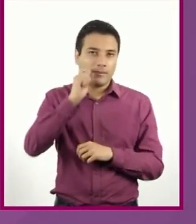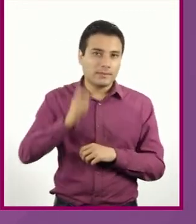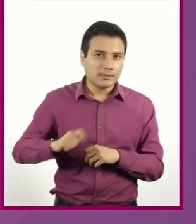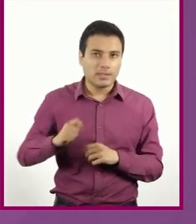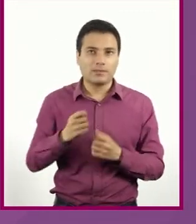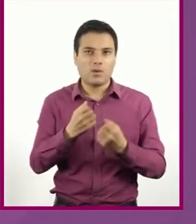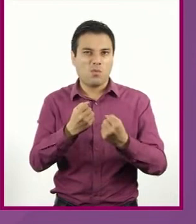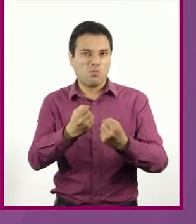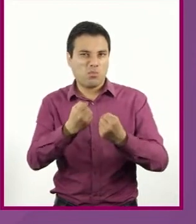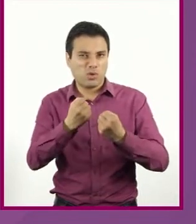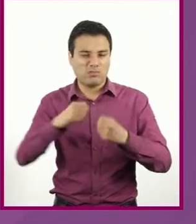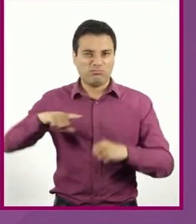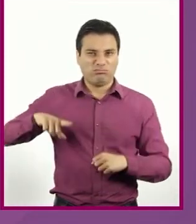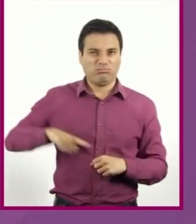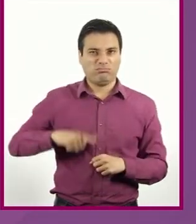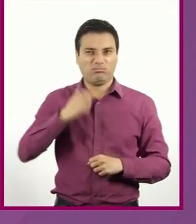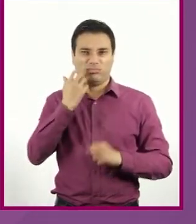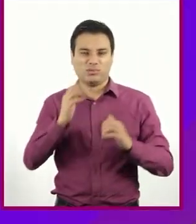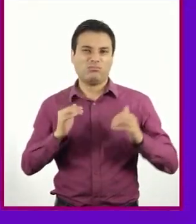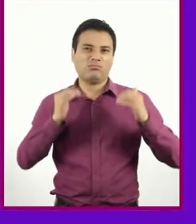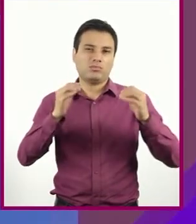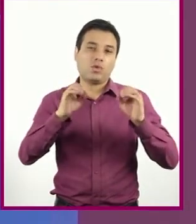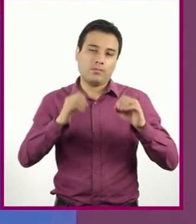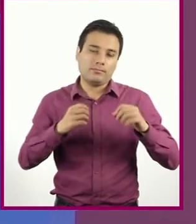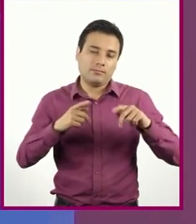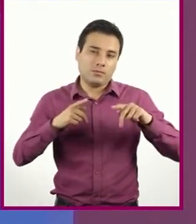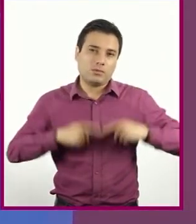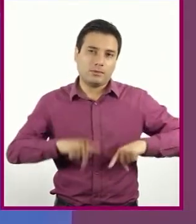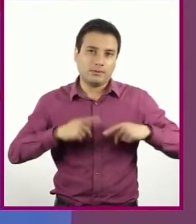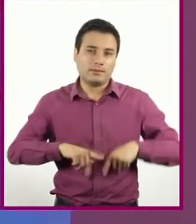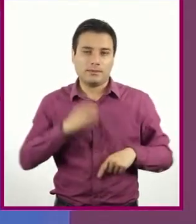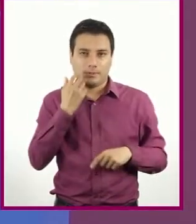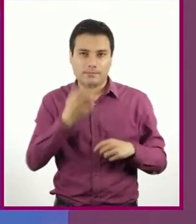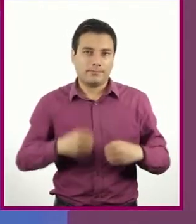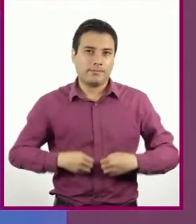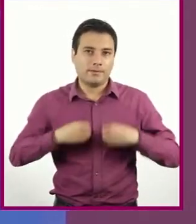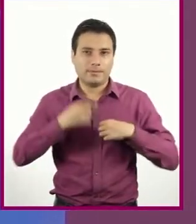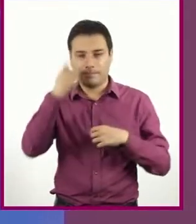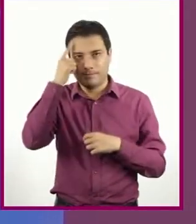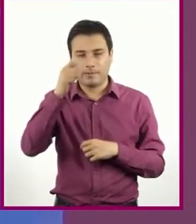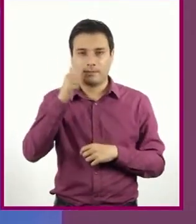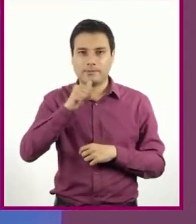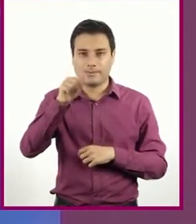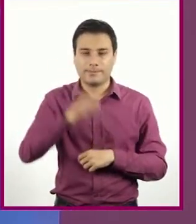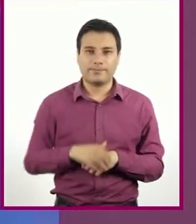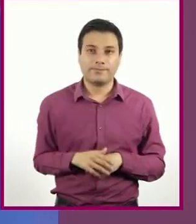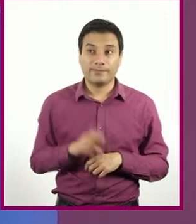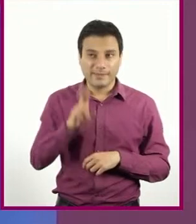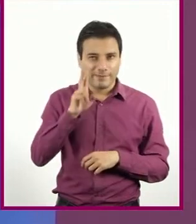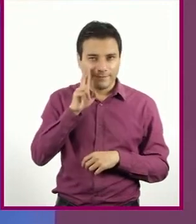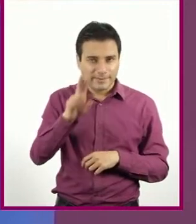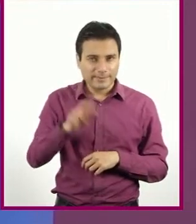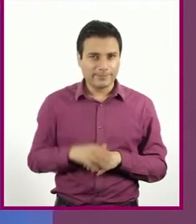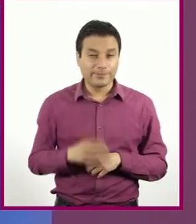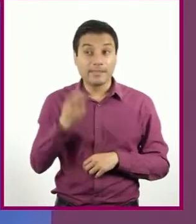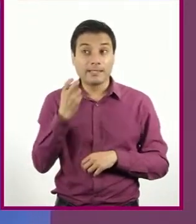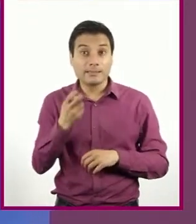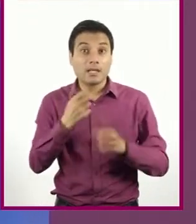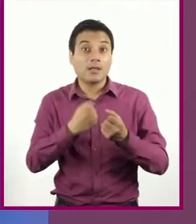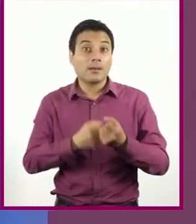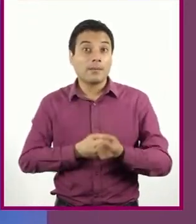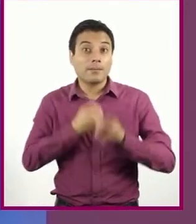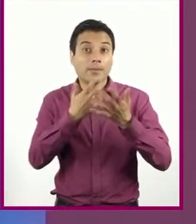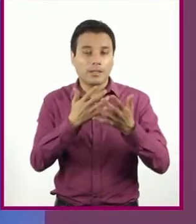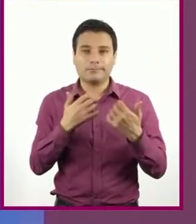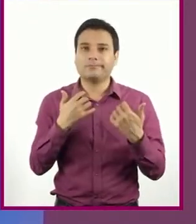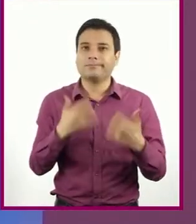poder y el deseo de eternidad. Como pudieron darse cuenta, este texto poético es un parteaguas